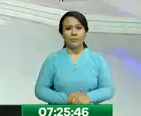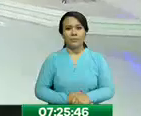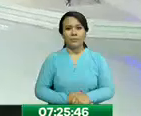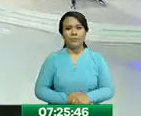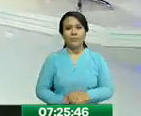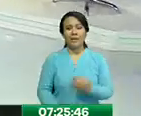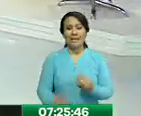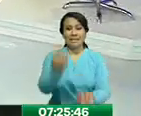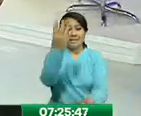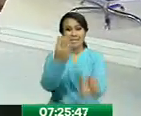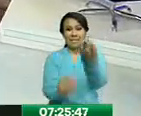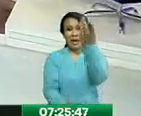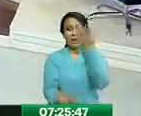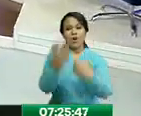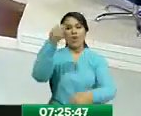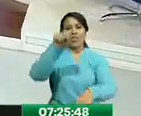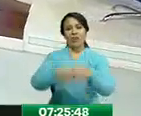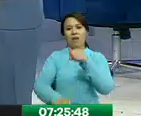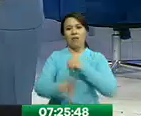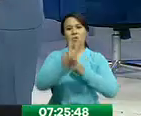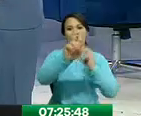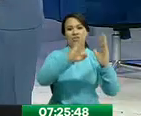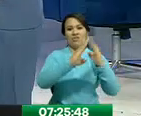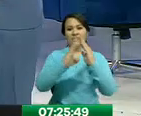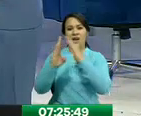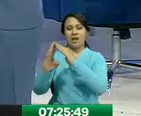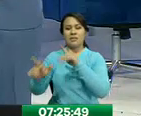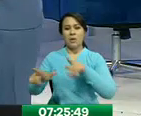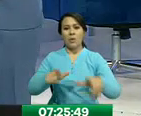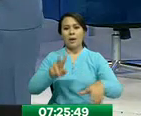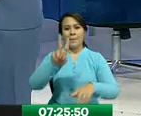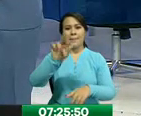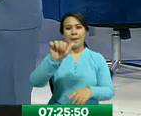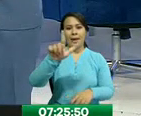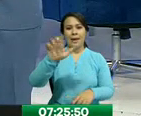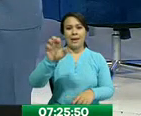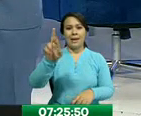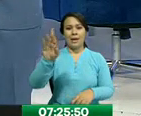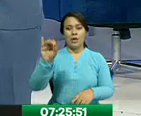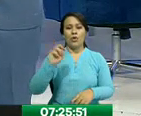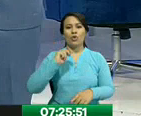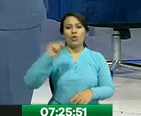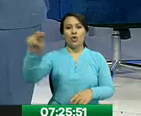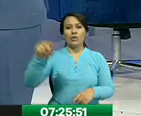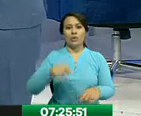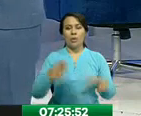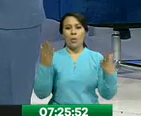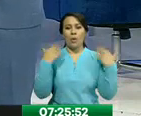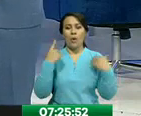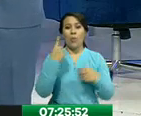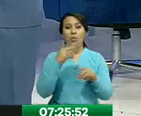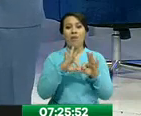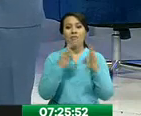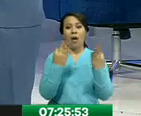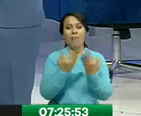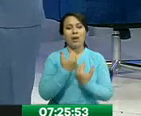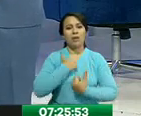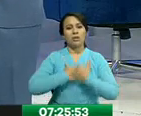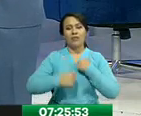Y un incendio consumió dos viviendas en el sector de la Valerio Estacio, al noroeste de Guayaquil. Una familia